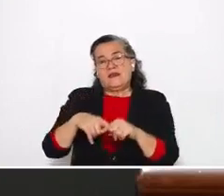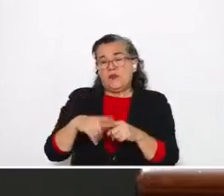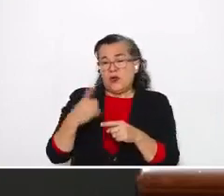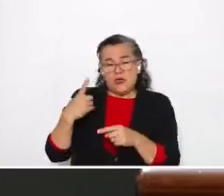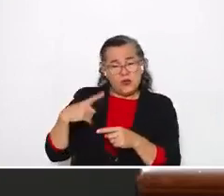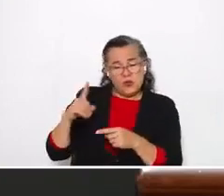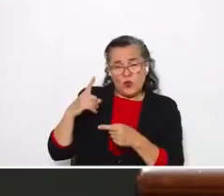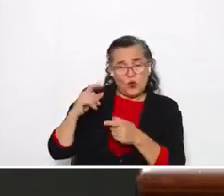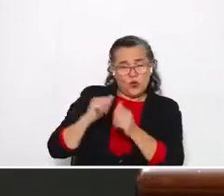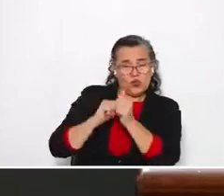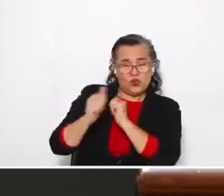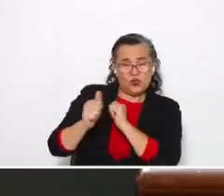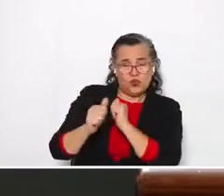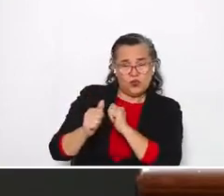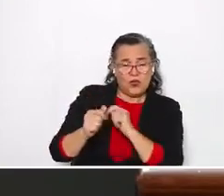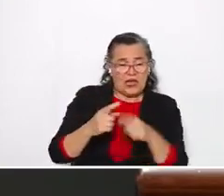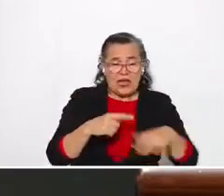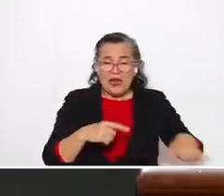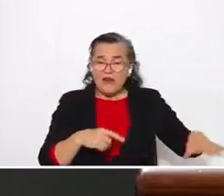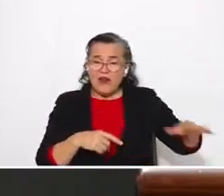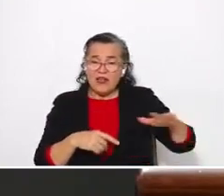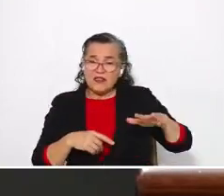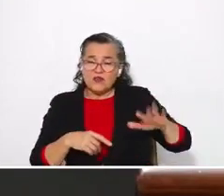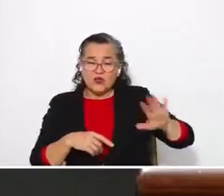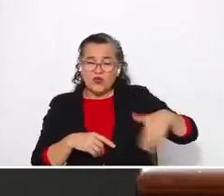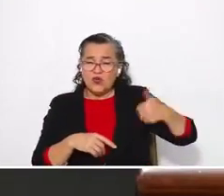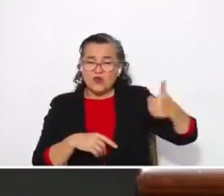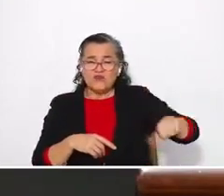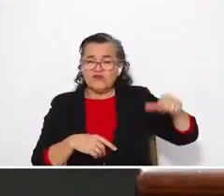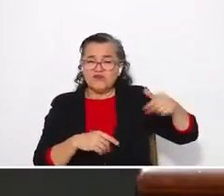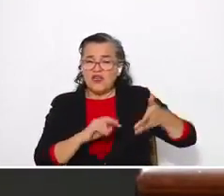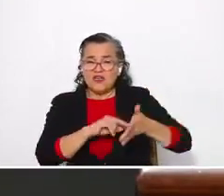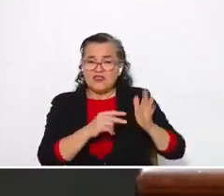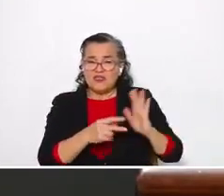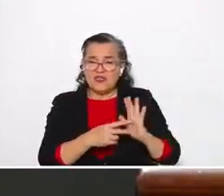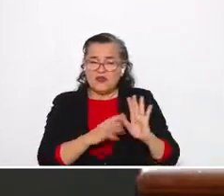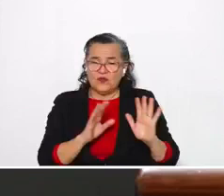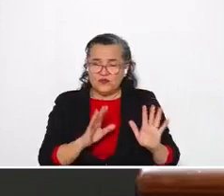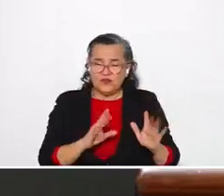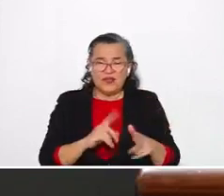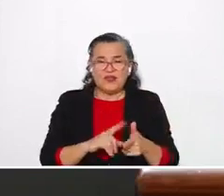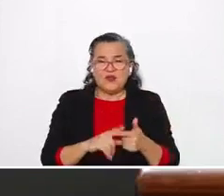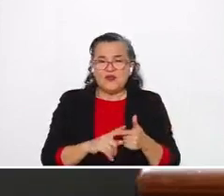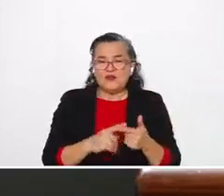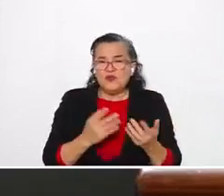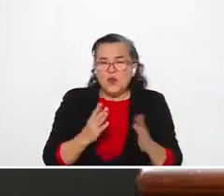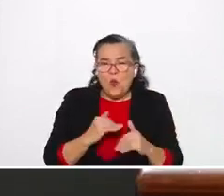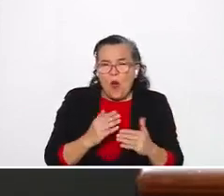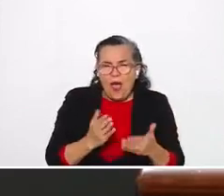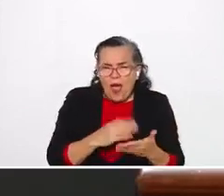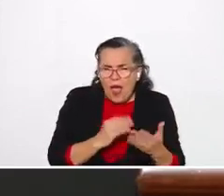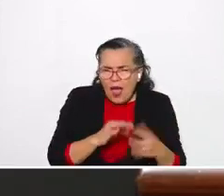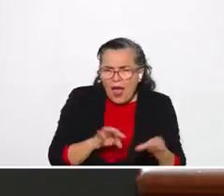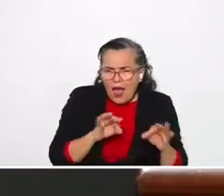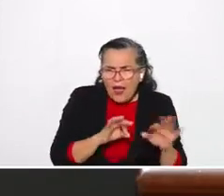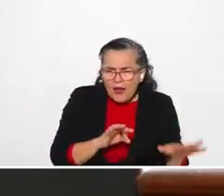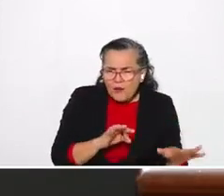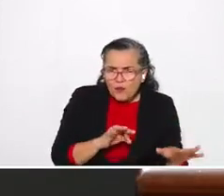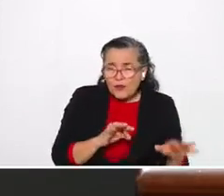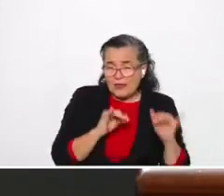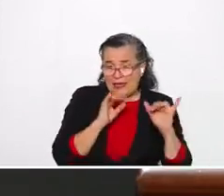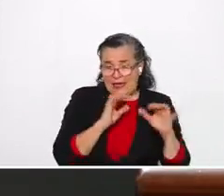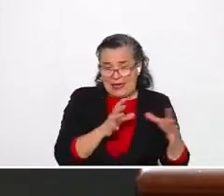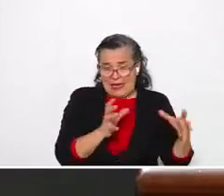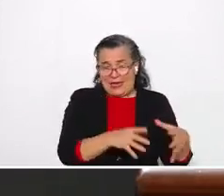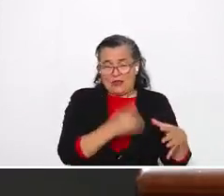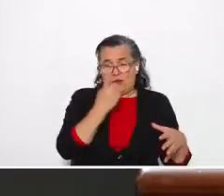superar, el resto y todo pierde sentido. En tanto no hay algo más importante que